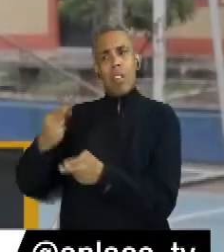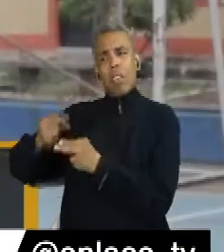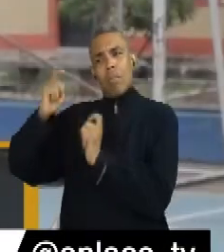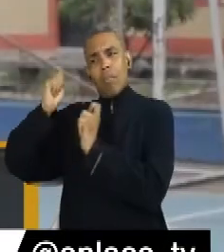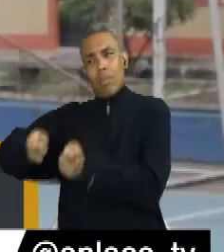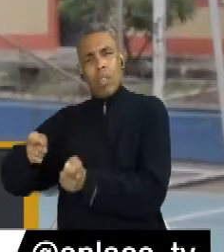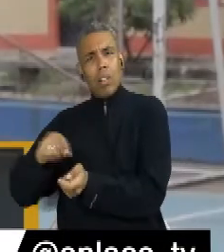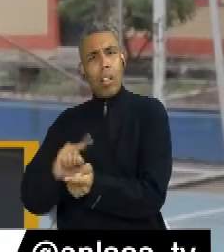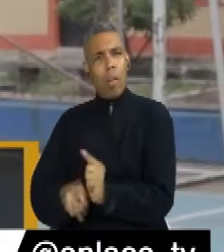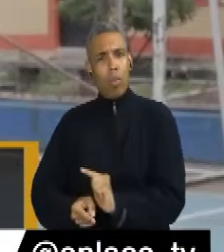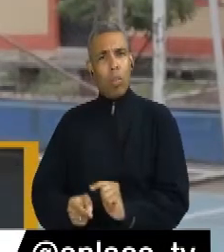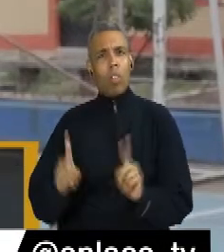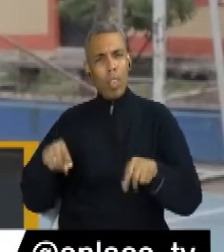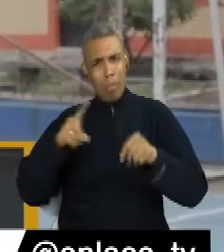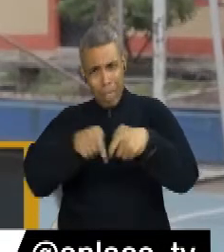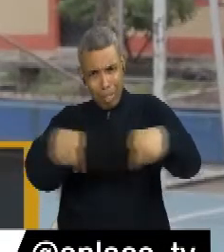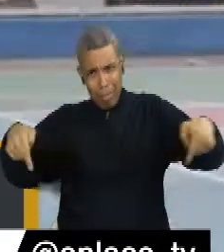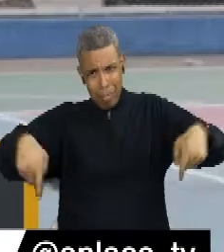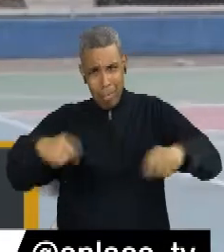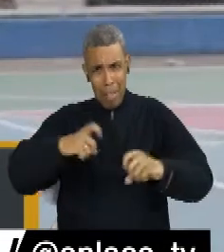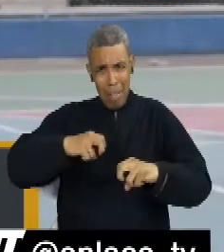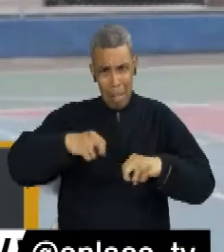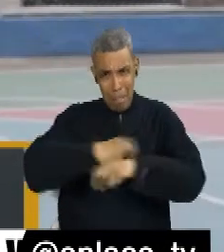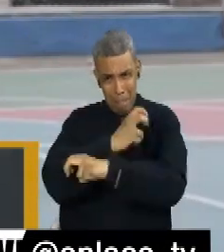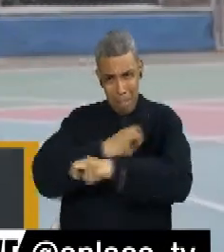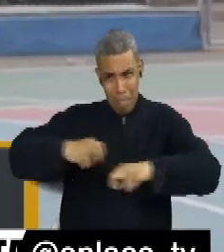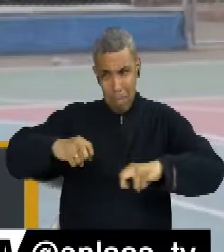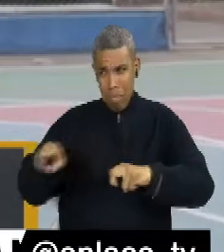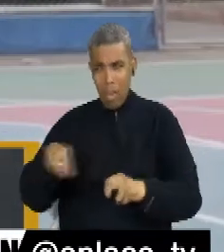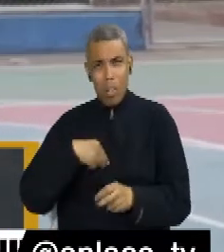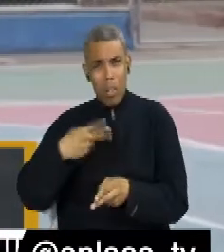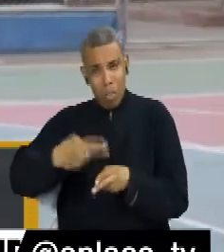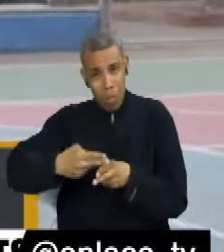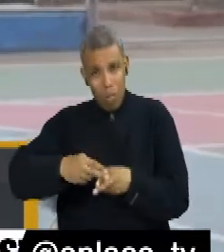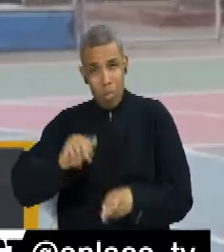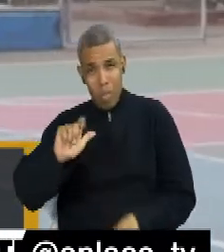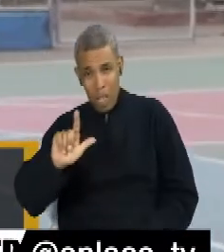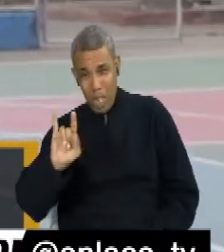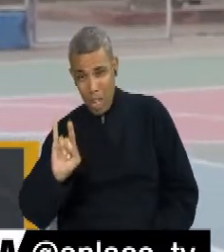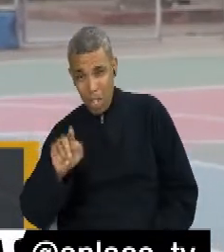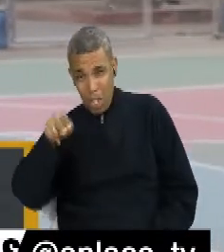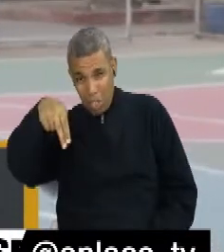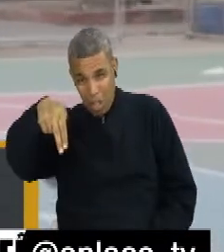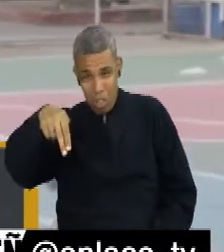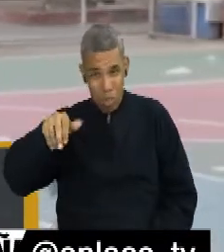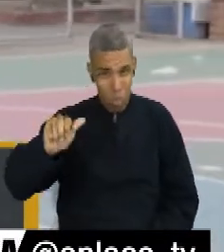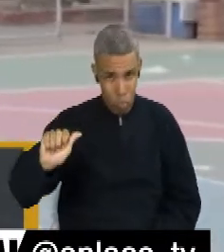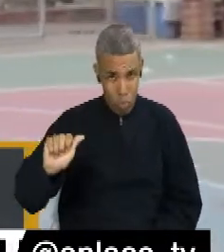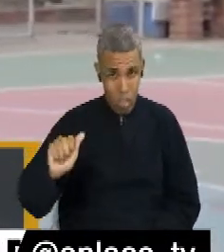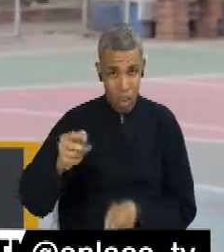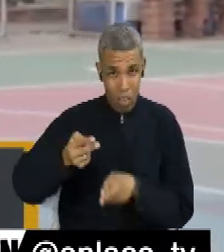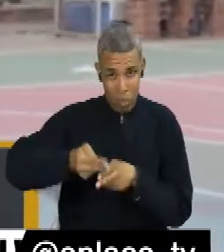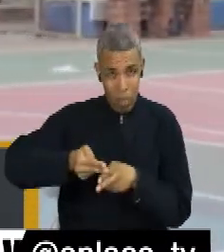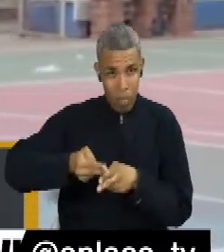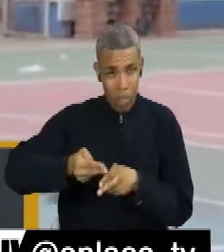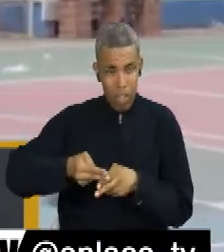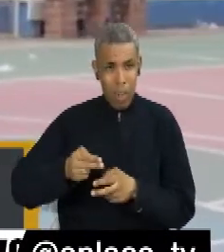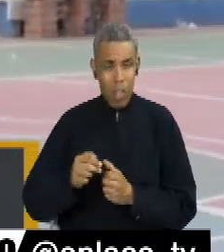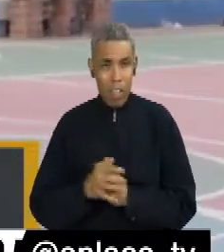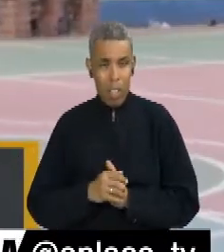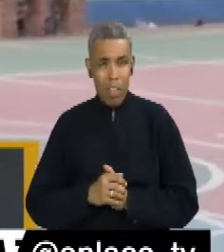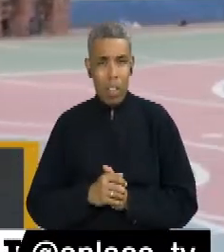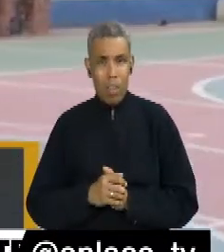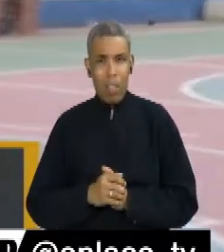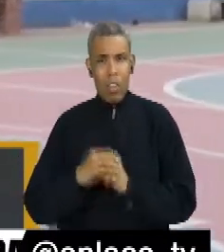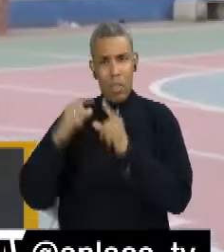La Luna. La historia, pues por un vecino de los más antiguos de acá que me comentó que